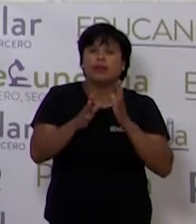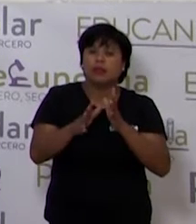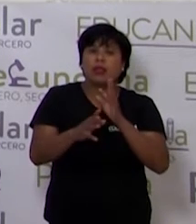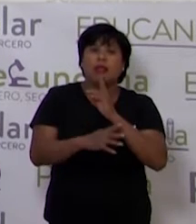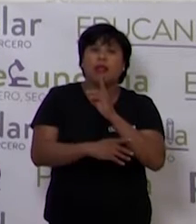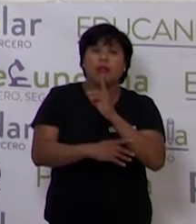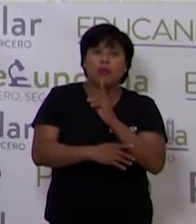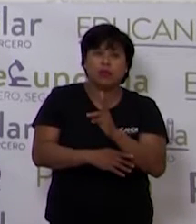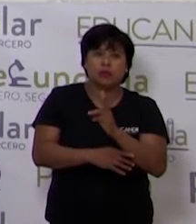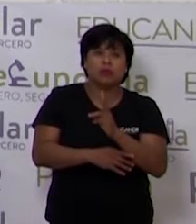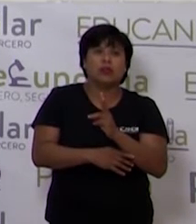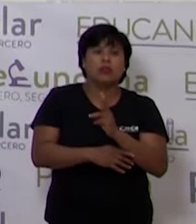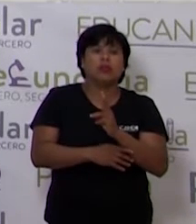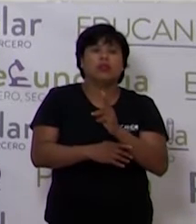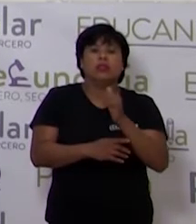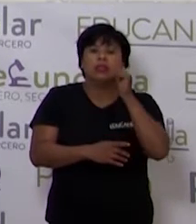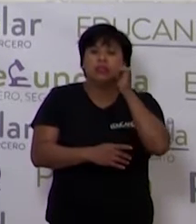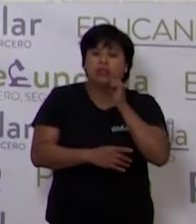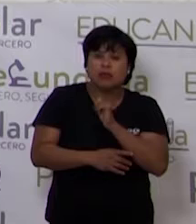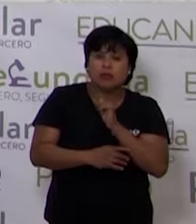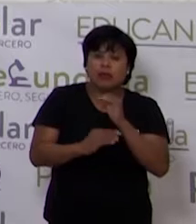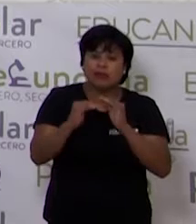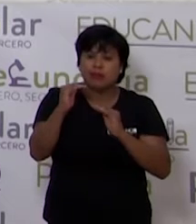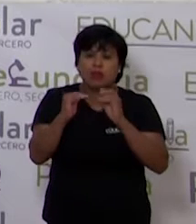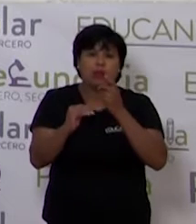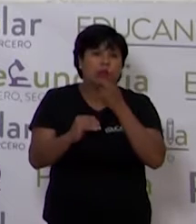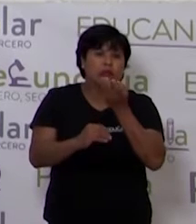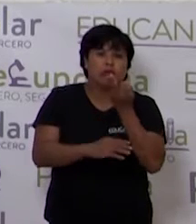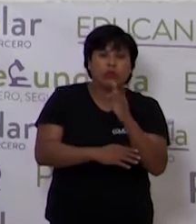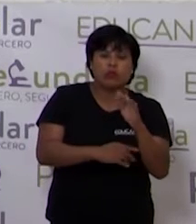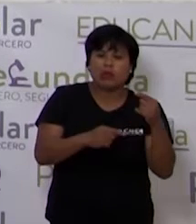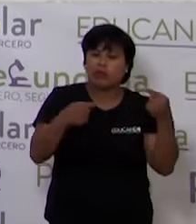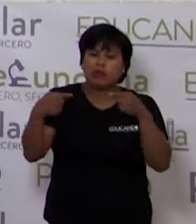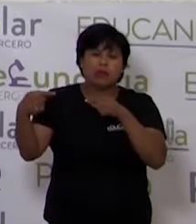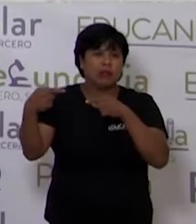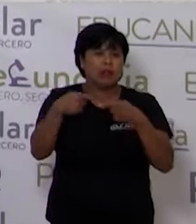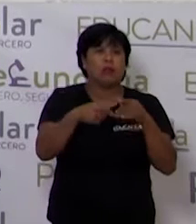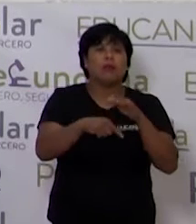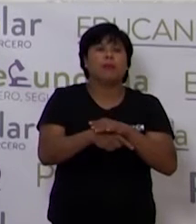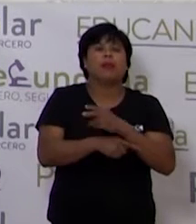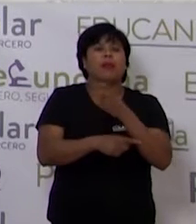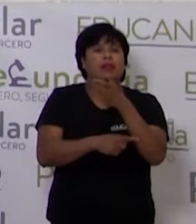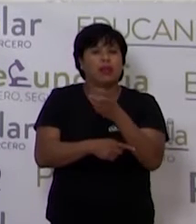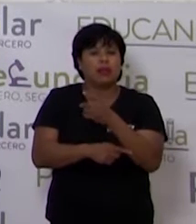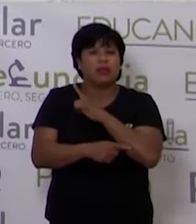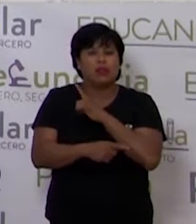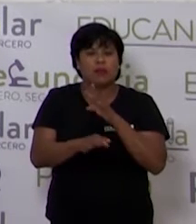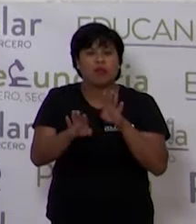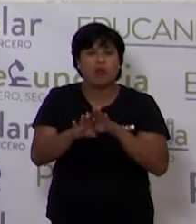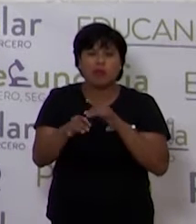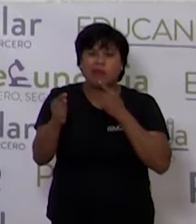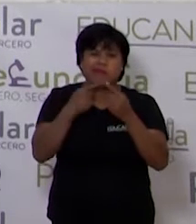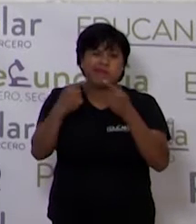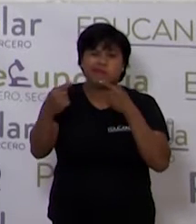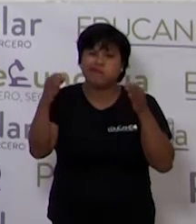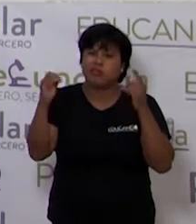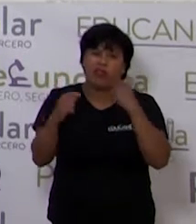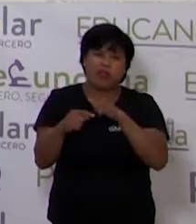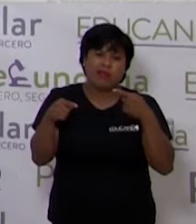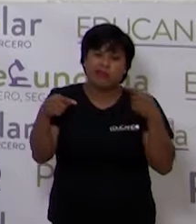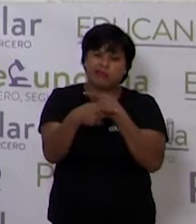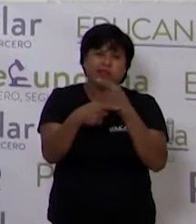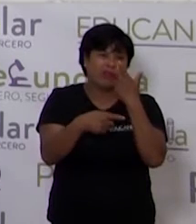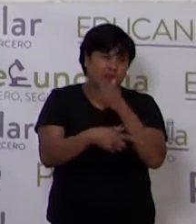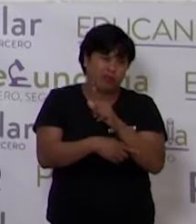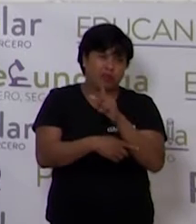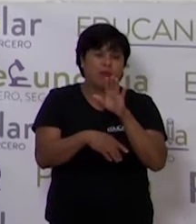voz y tratar de no decir groserías porque esto causaría un enfrentamiento más fuerte. Más si